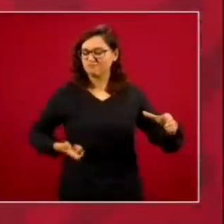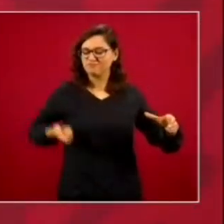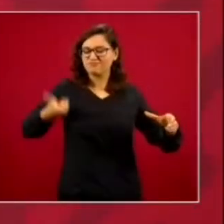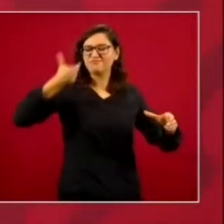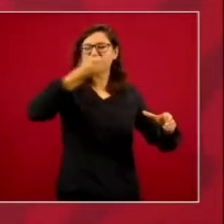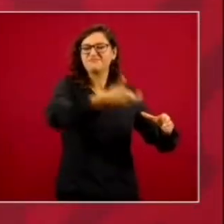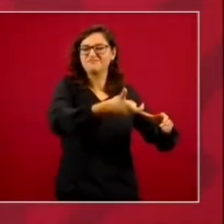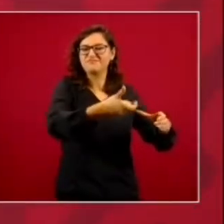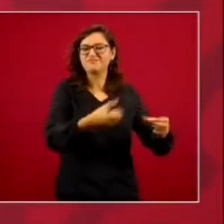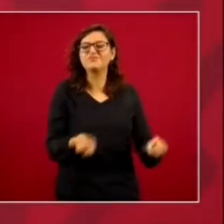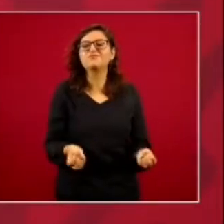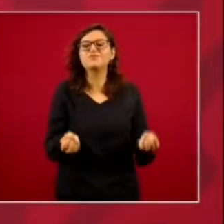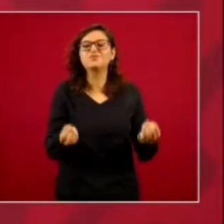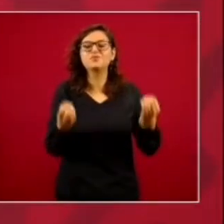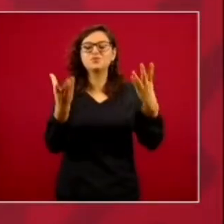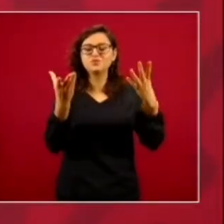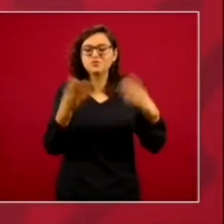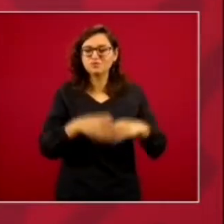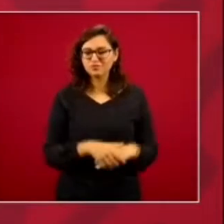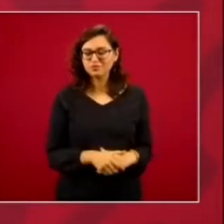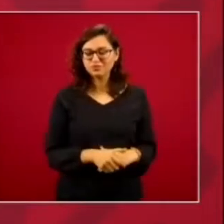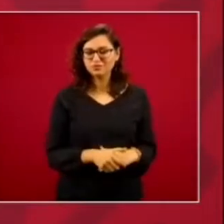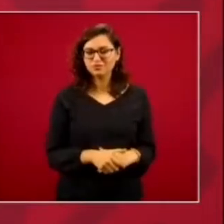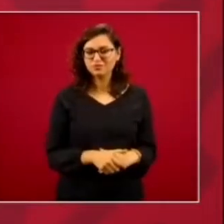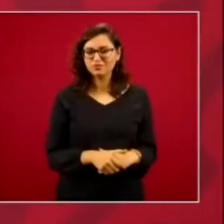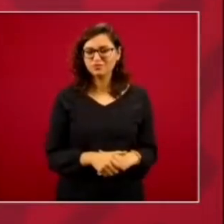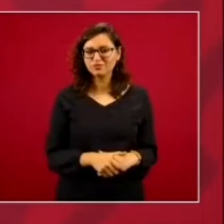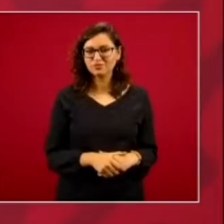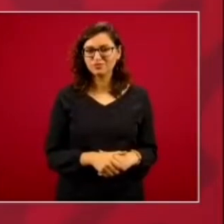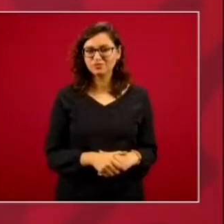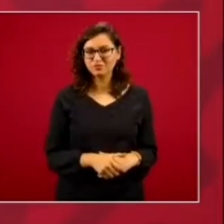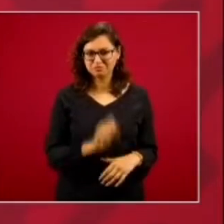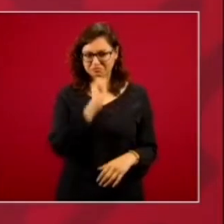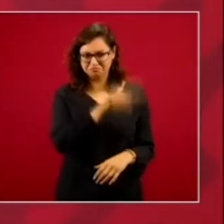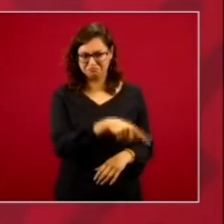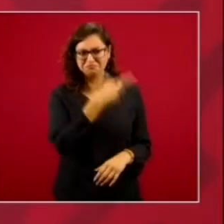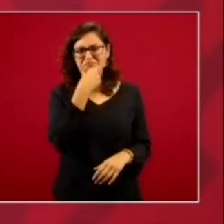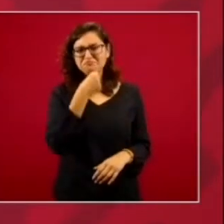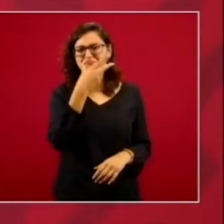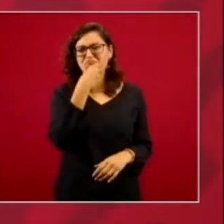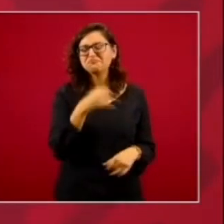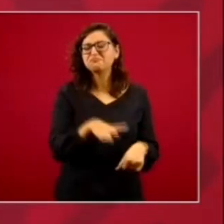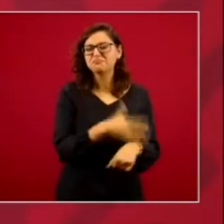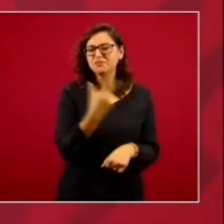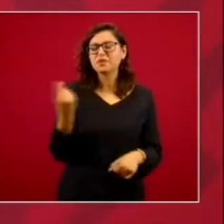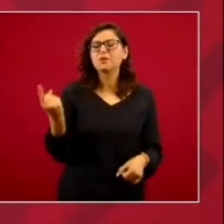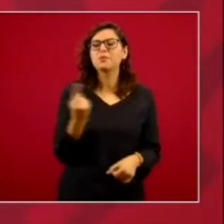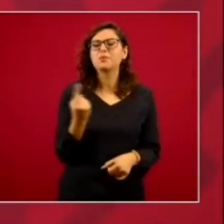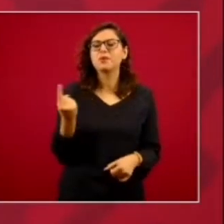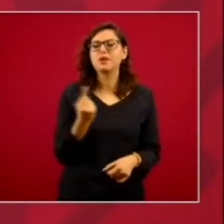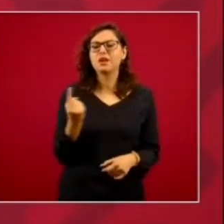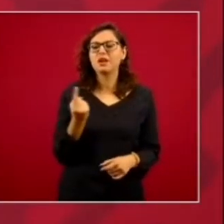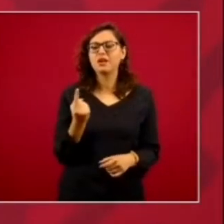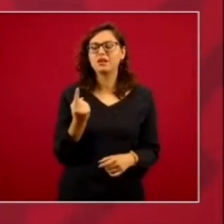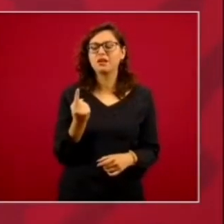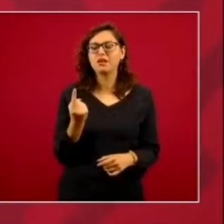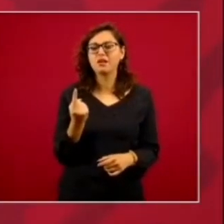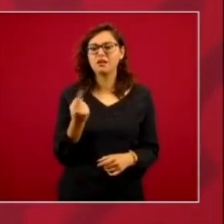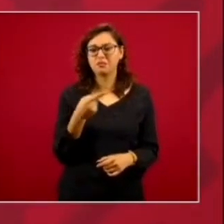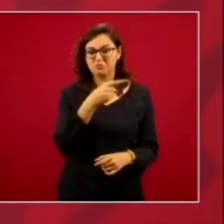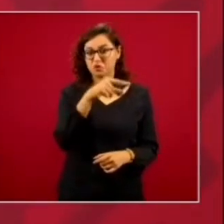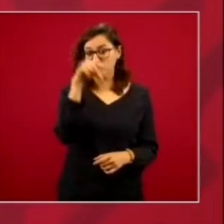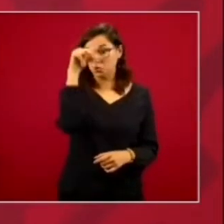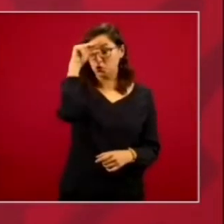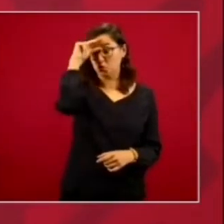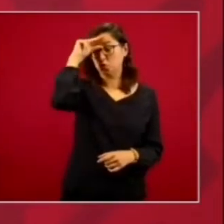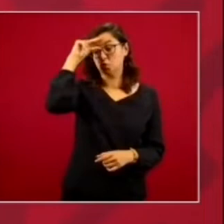Y hablo de Krause porque pues es de los